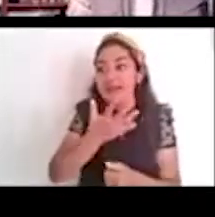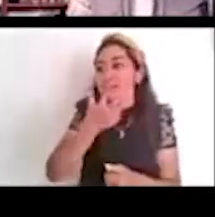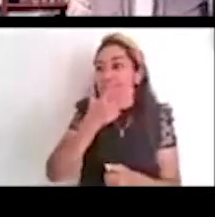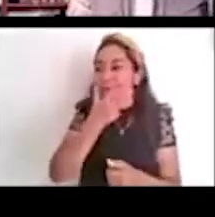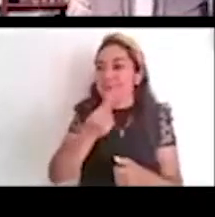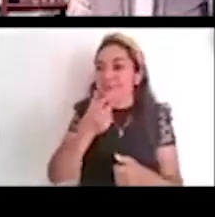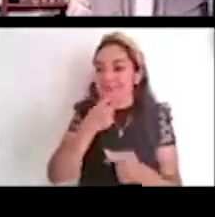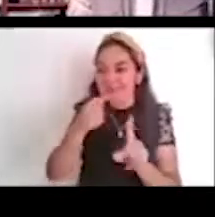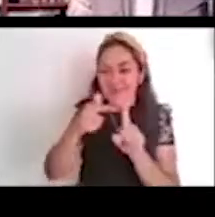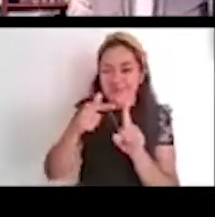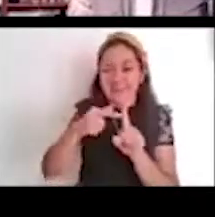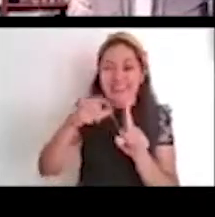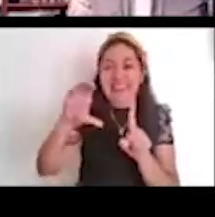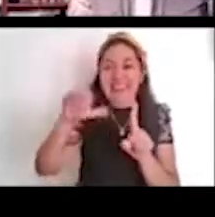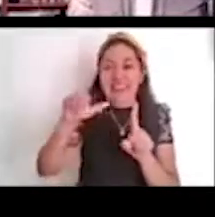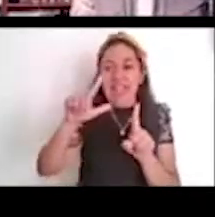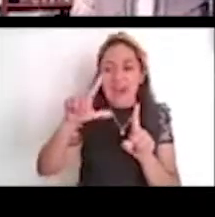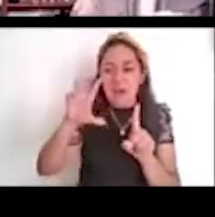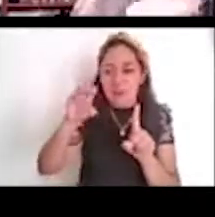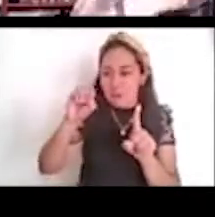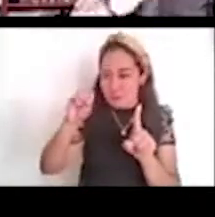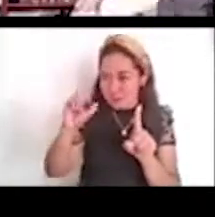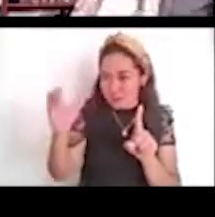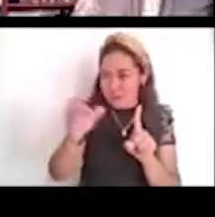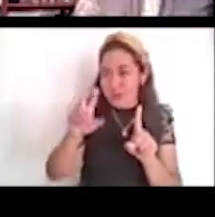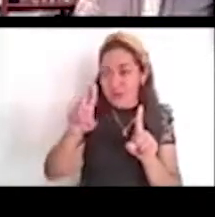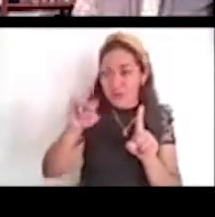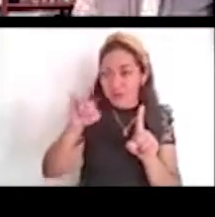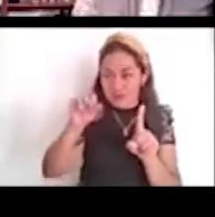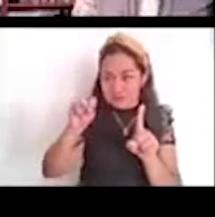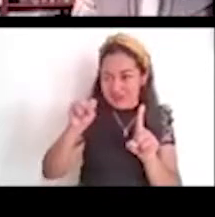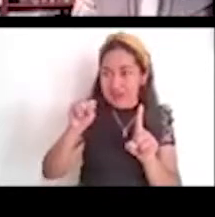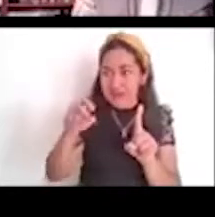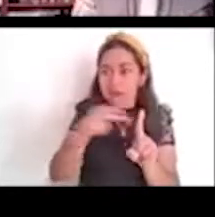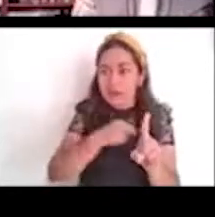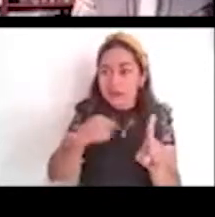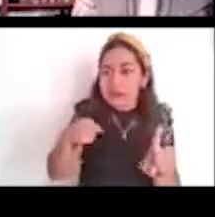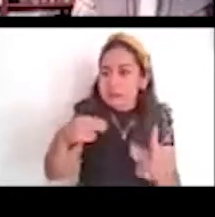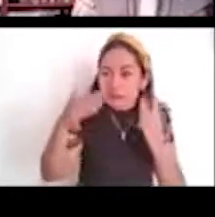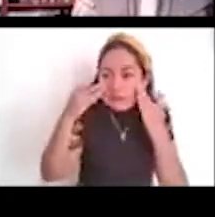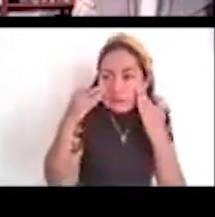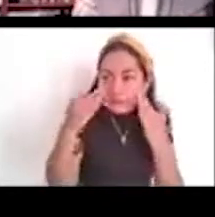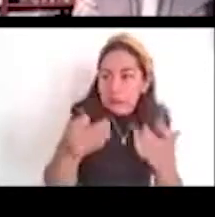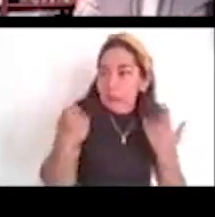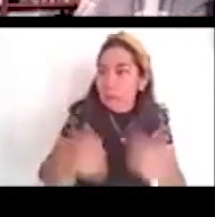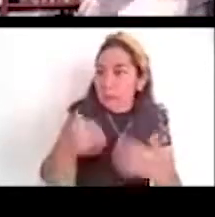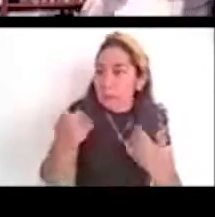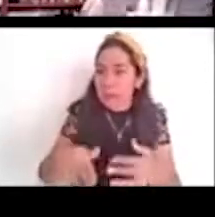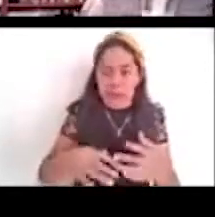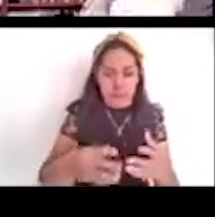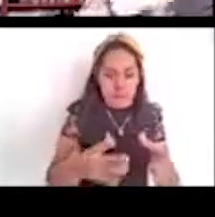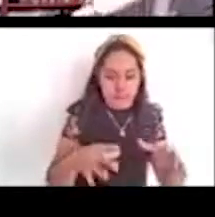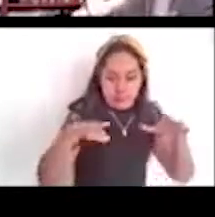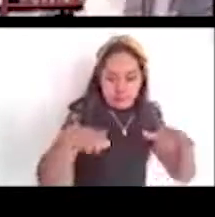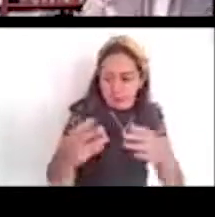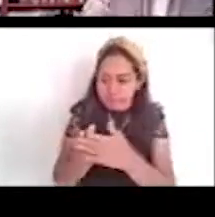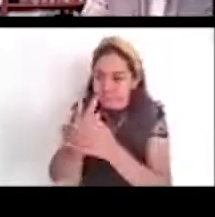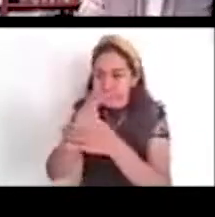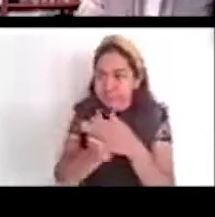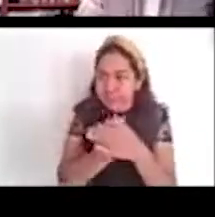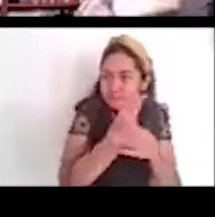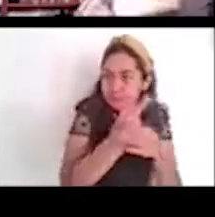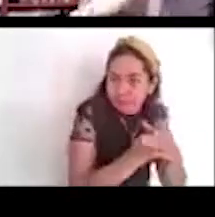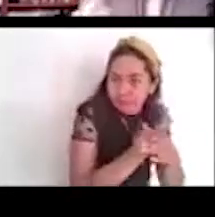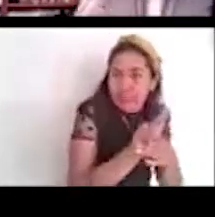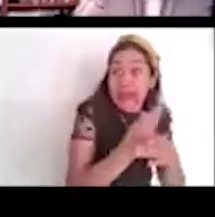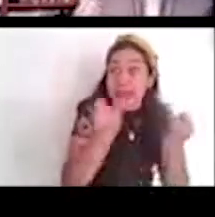podemos reconocer esta riqueza en el potencial agrícola que tiene y de hortalizas